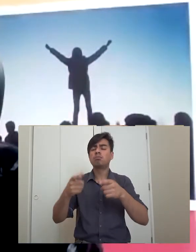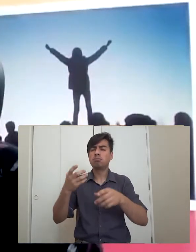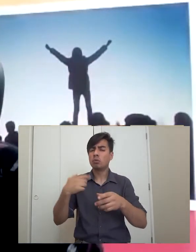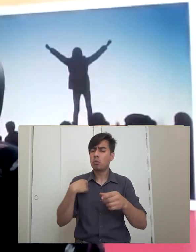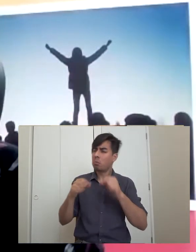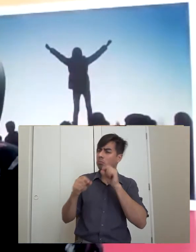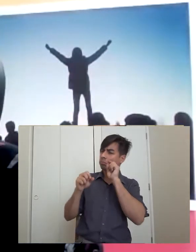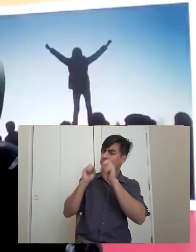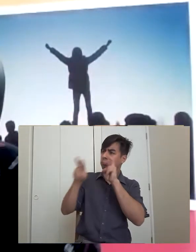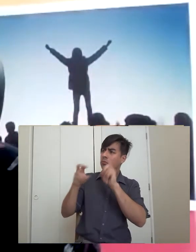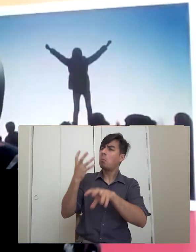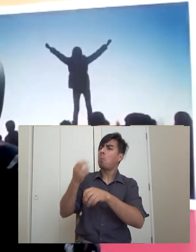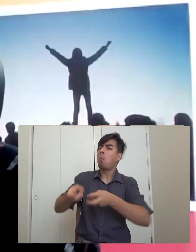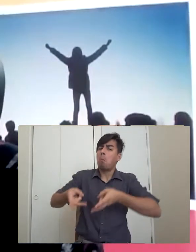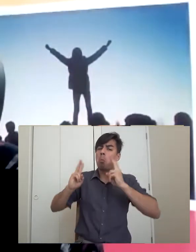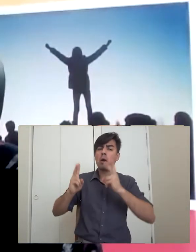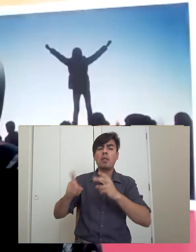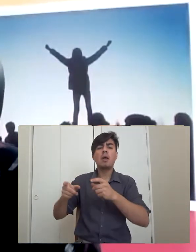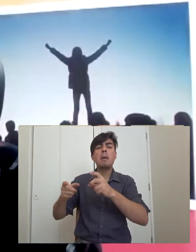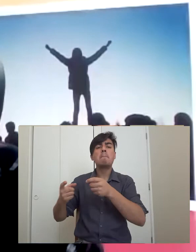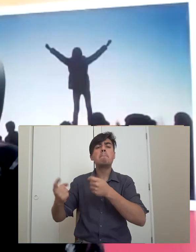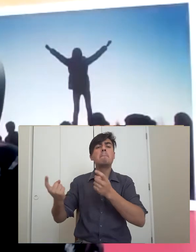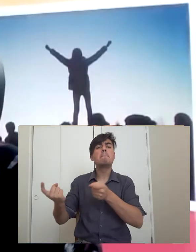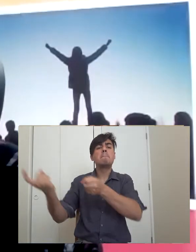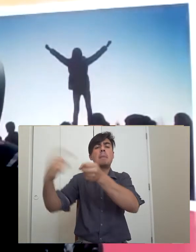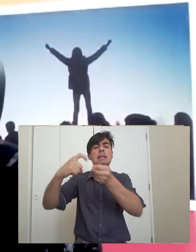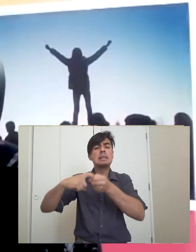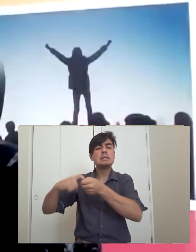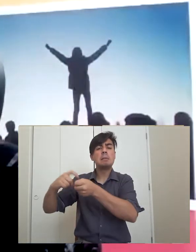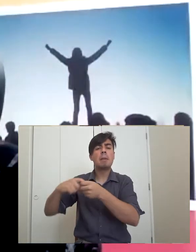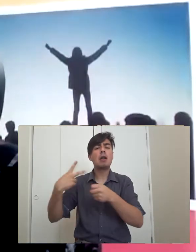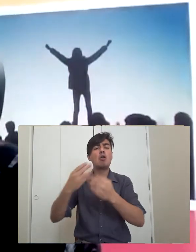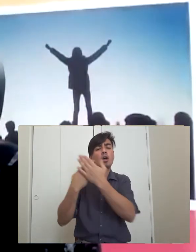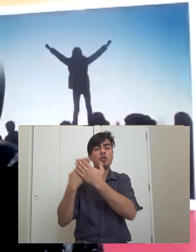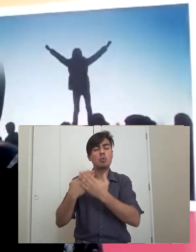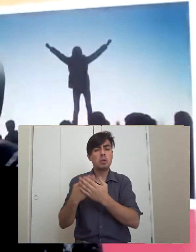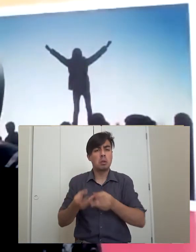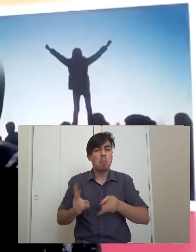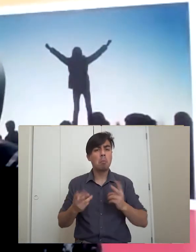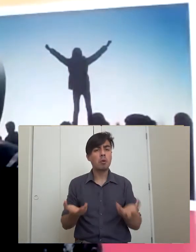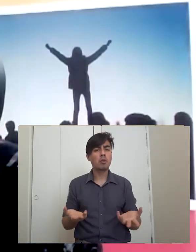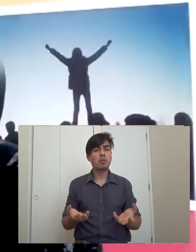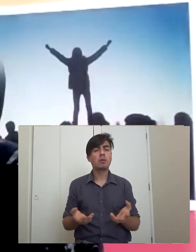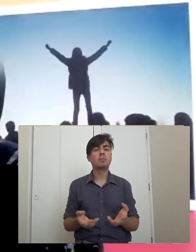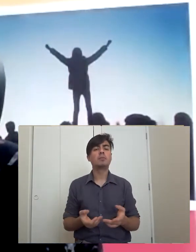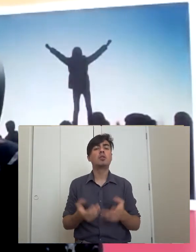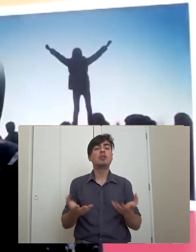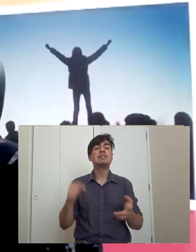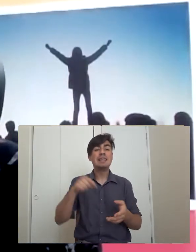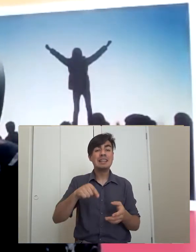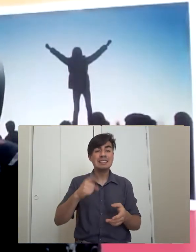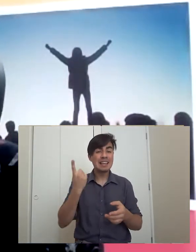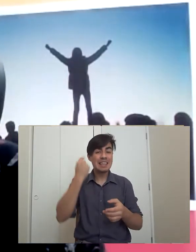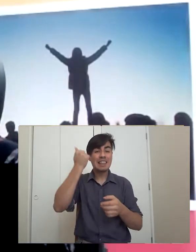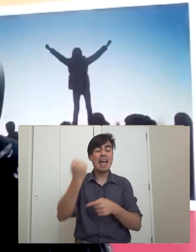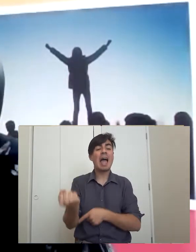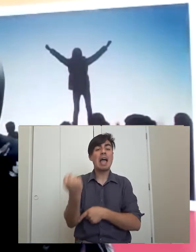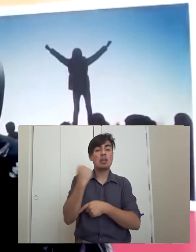la participación de los estudiantes de lo que pensaban en un inicio. Y eso reafirma que lo que